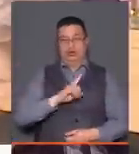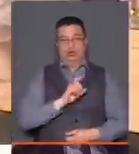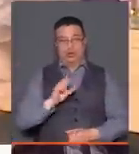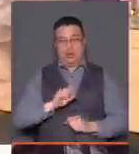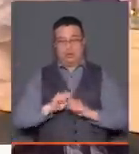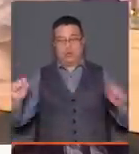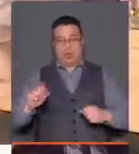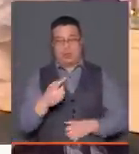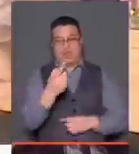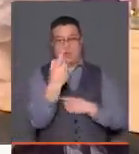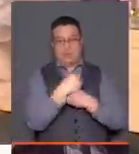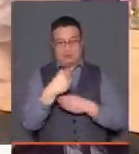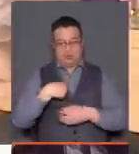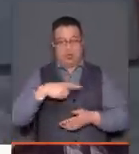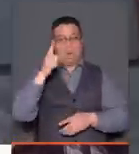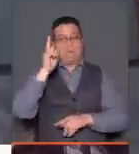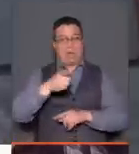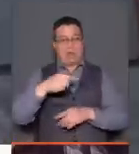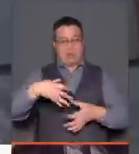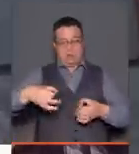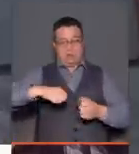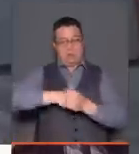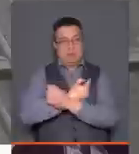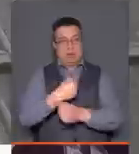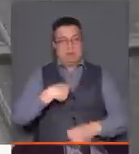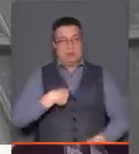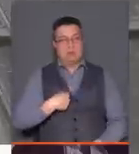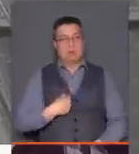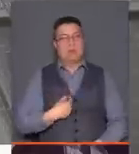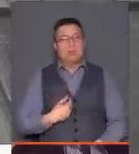había una orden pendiente mi nombre